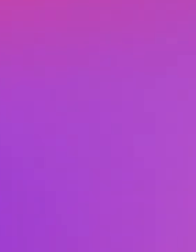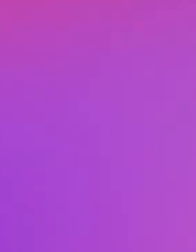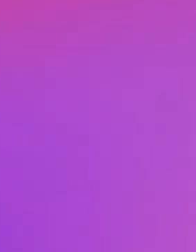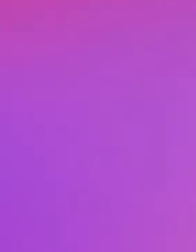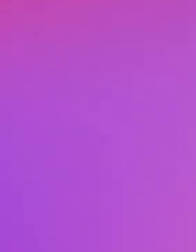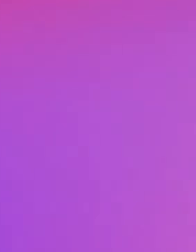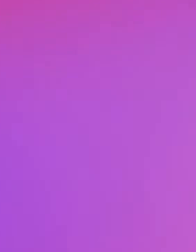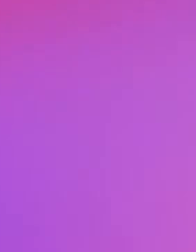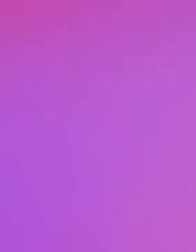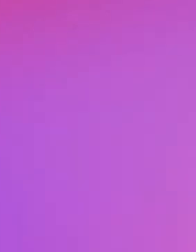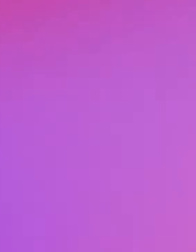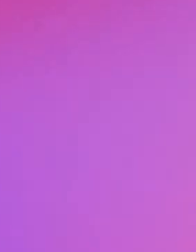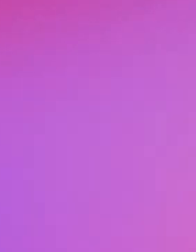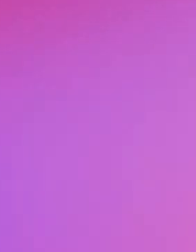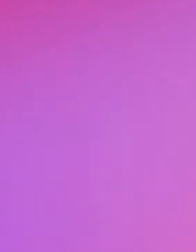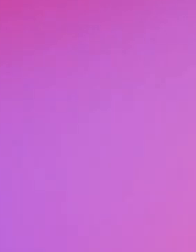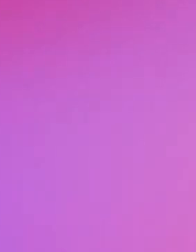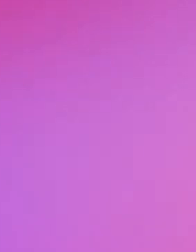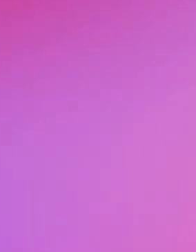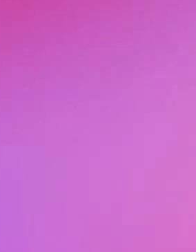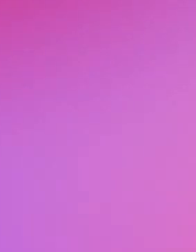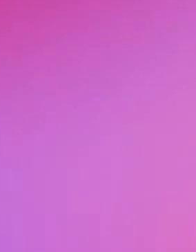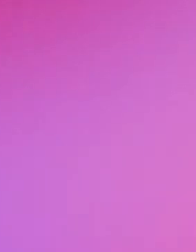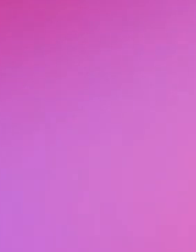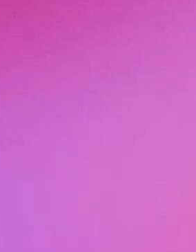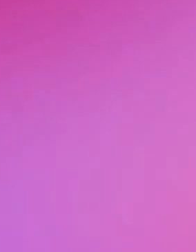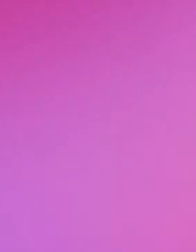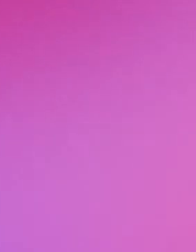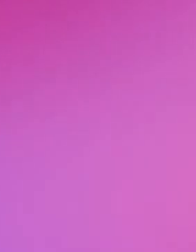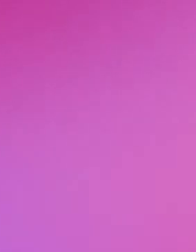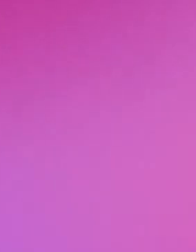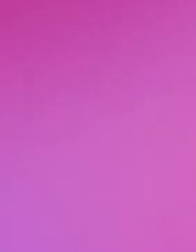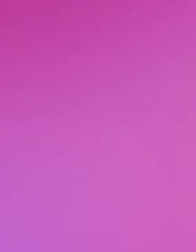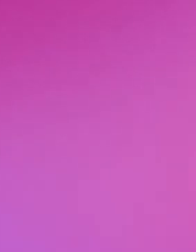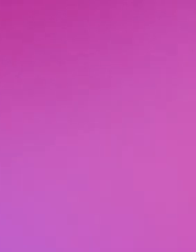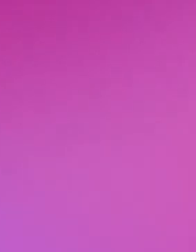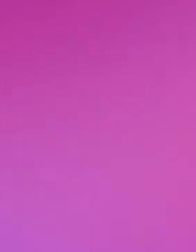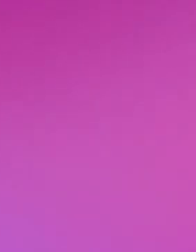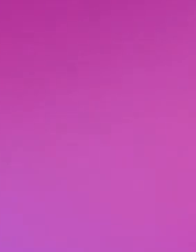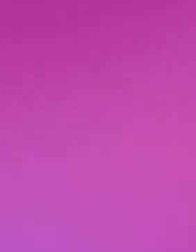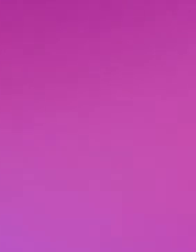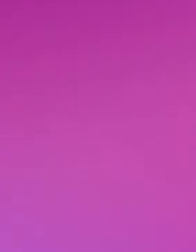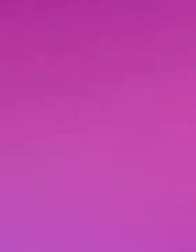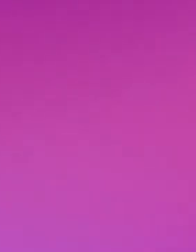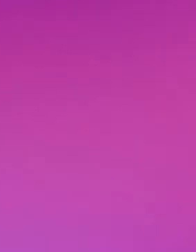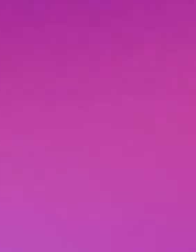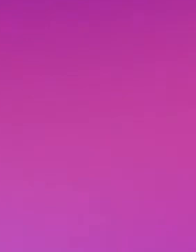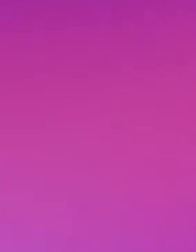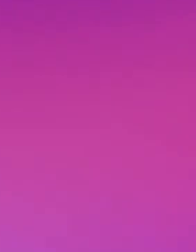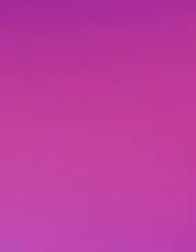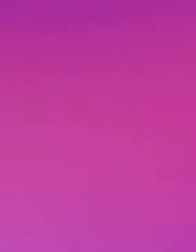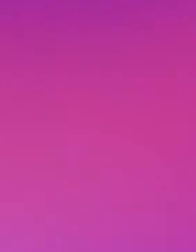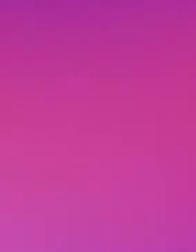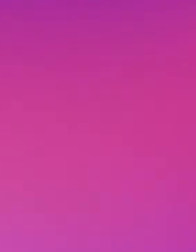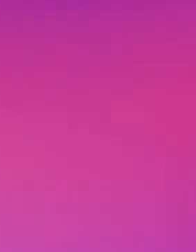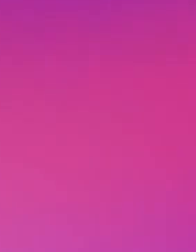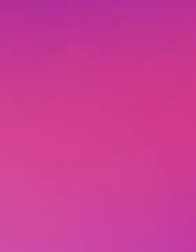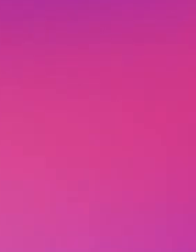Si requieres consultar los libros de texto en versión digital, recuerda que los puedes encontrar en la página